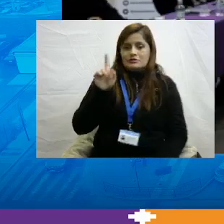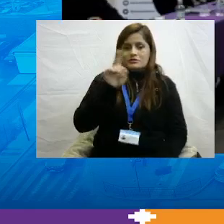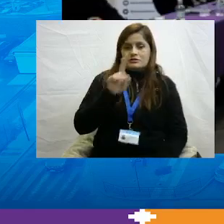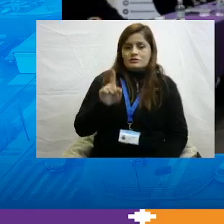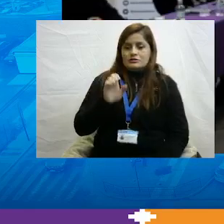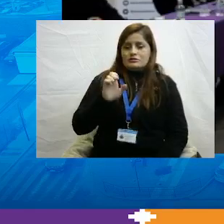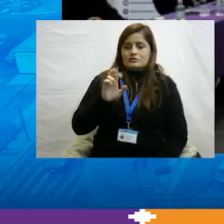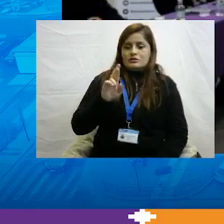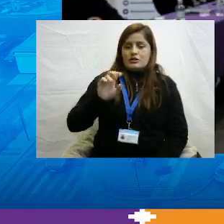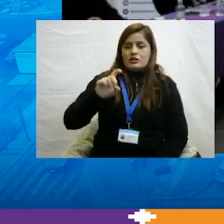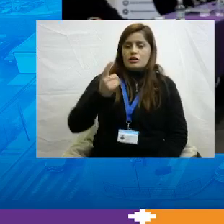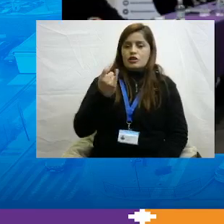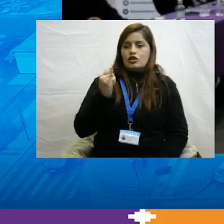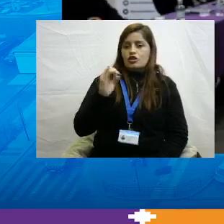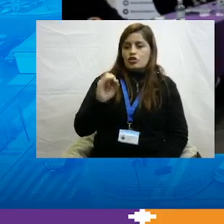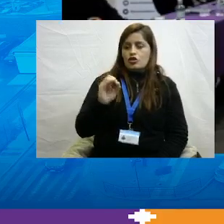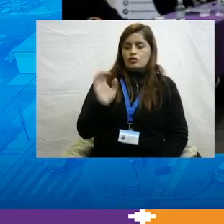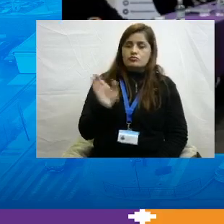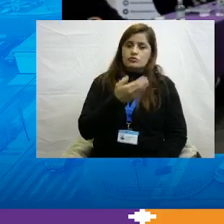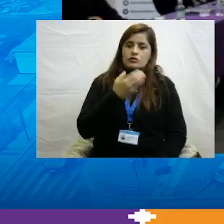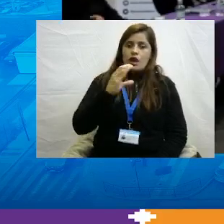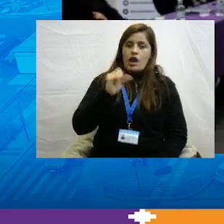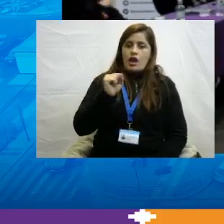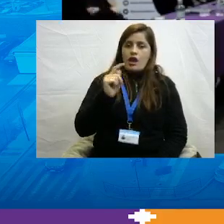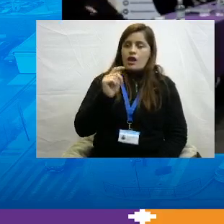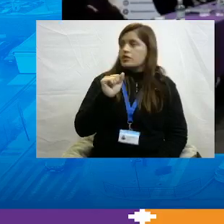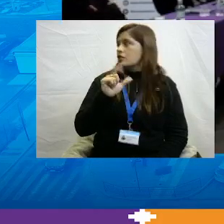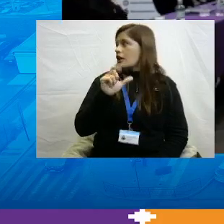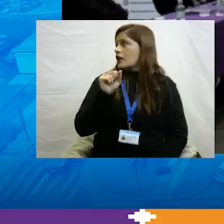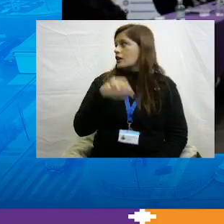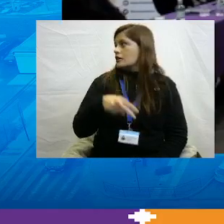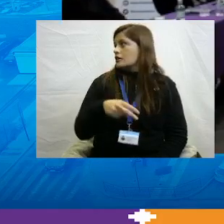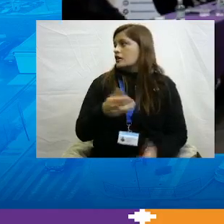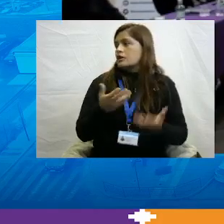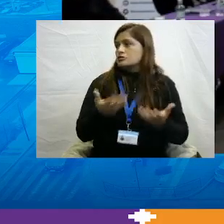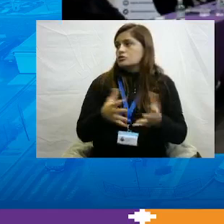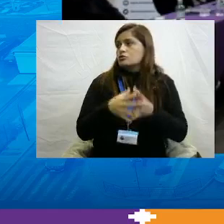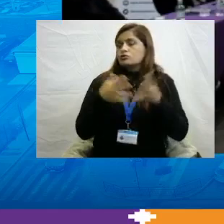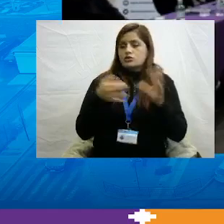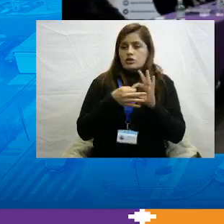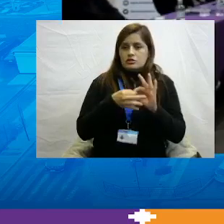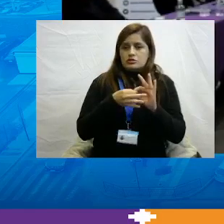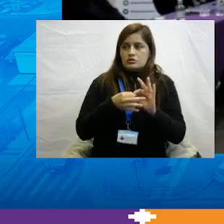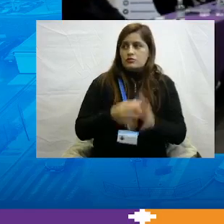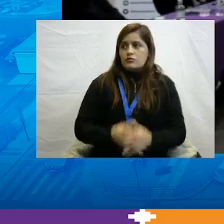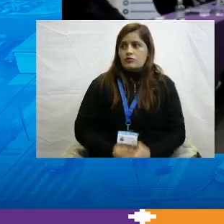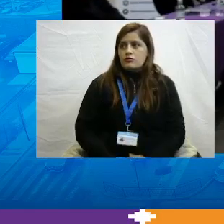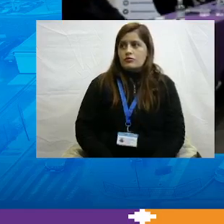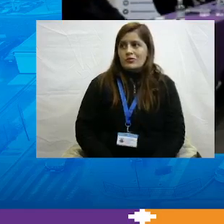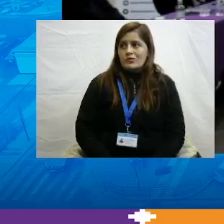que nosotros lo queremos mucho allá, nuestro compañero. Muchas gracias.